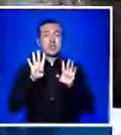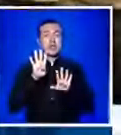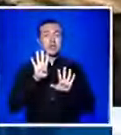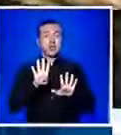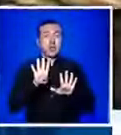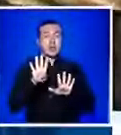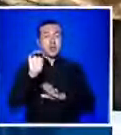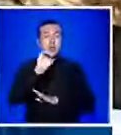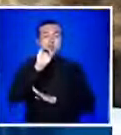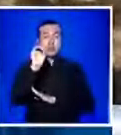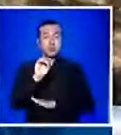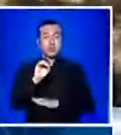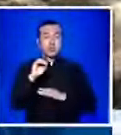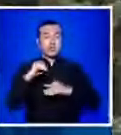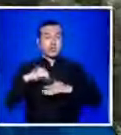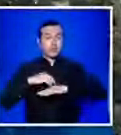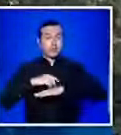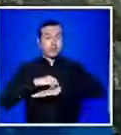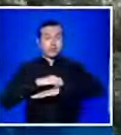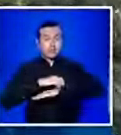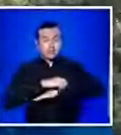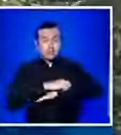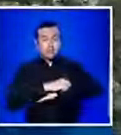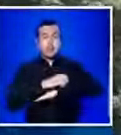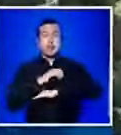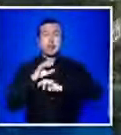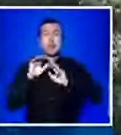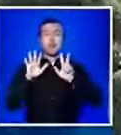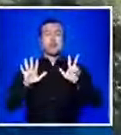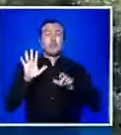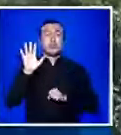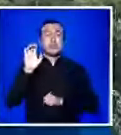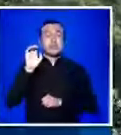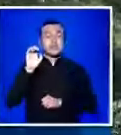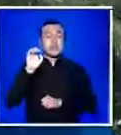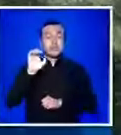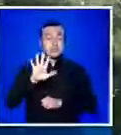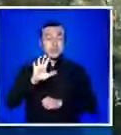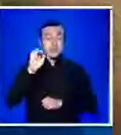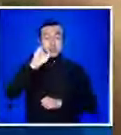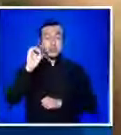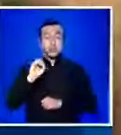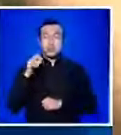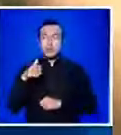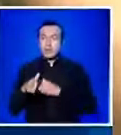69% de especies terrestres, 85% de especies de agua dulce,